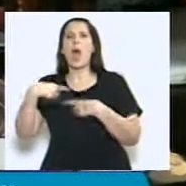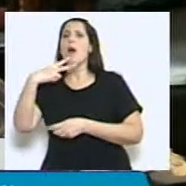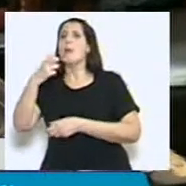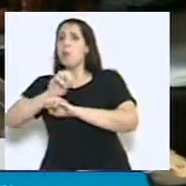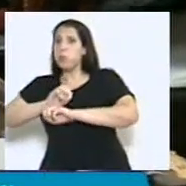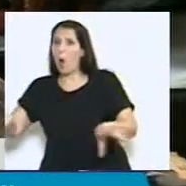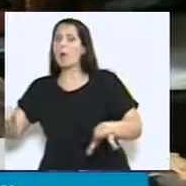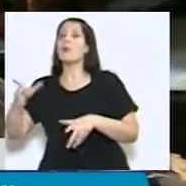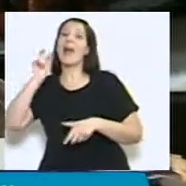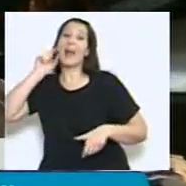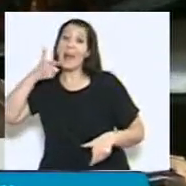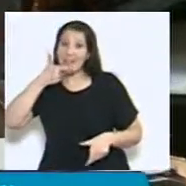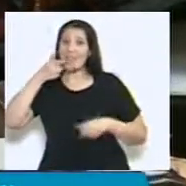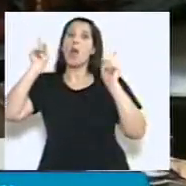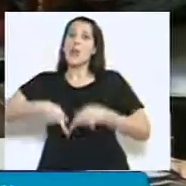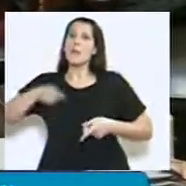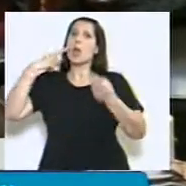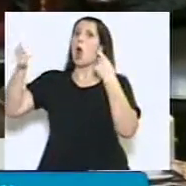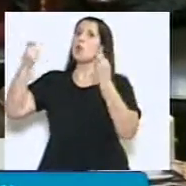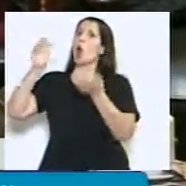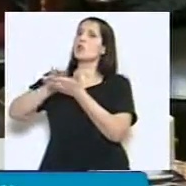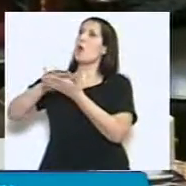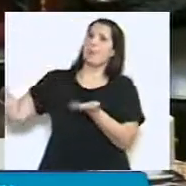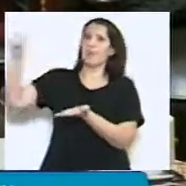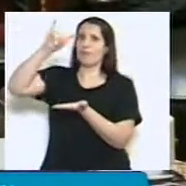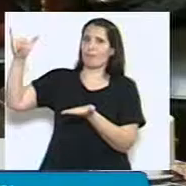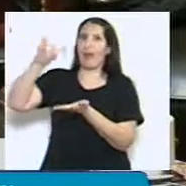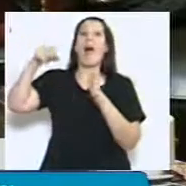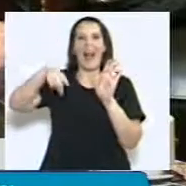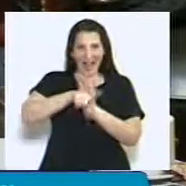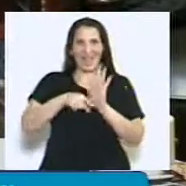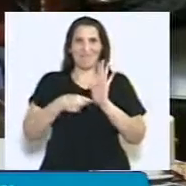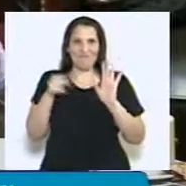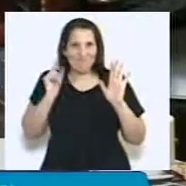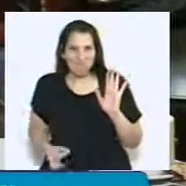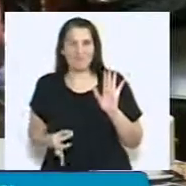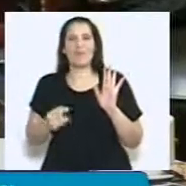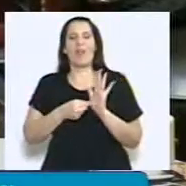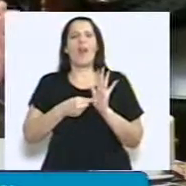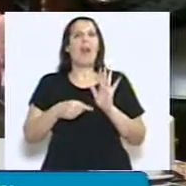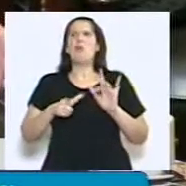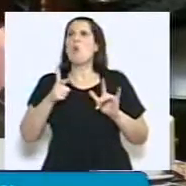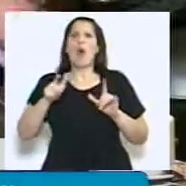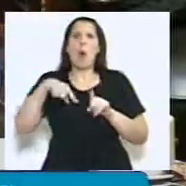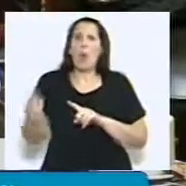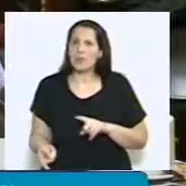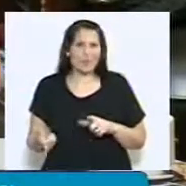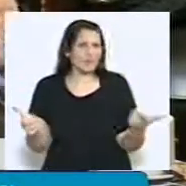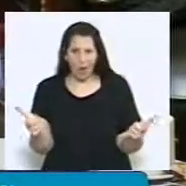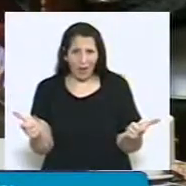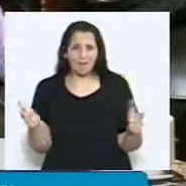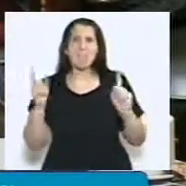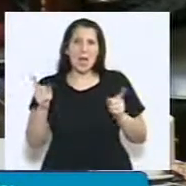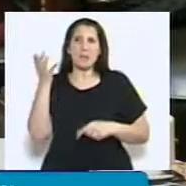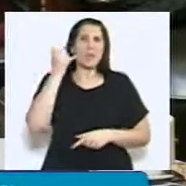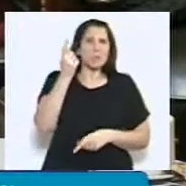el control de tráfico aéreo, que a eso se refiere esta ley. O sea, no hay ninguna otra limitación que no sea la